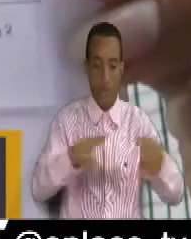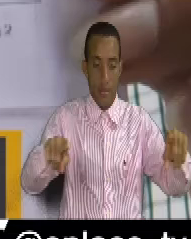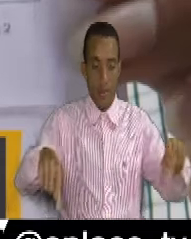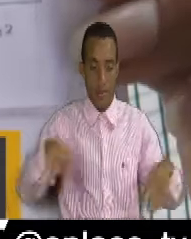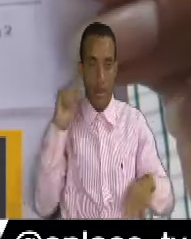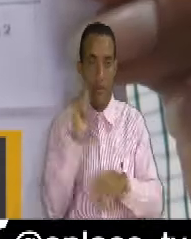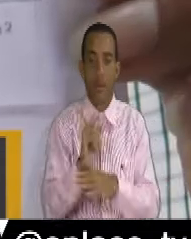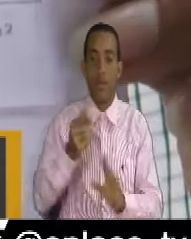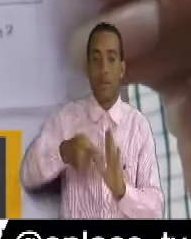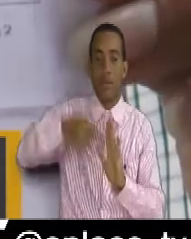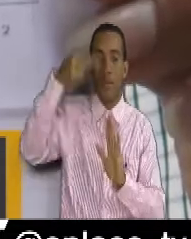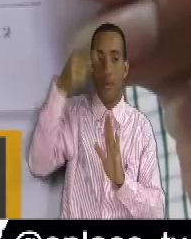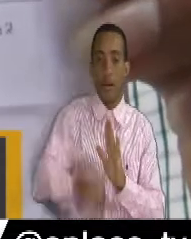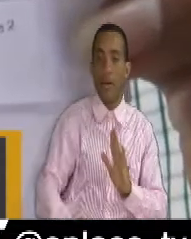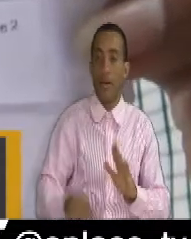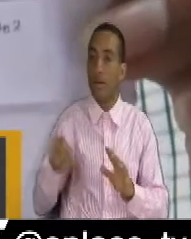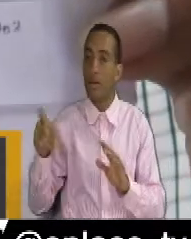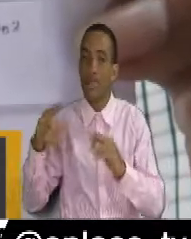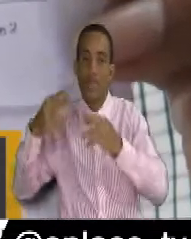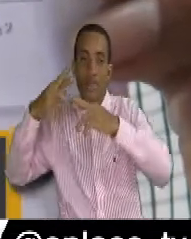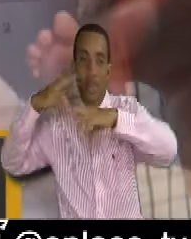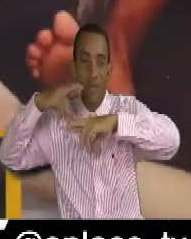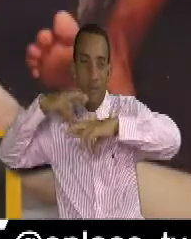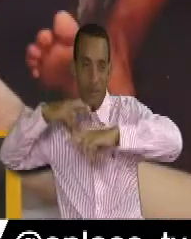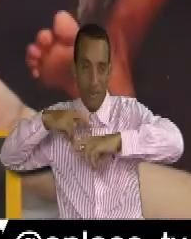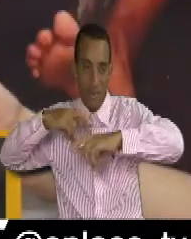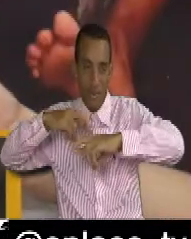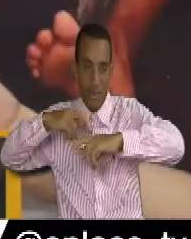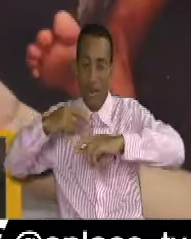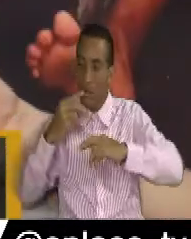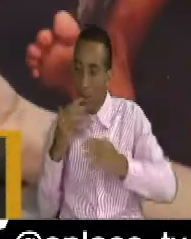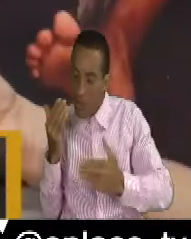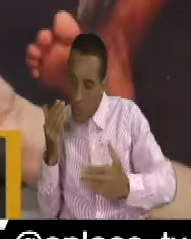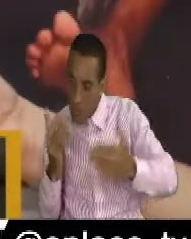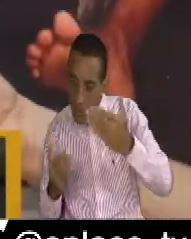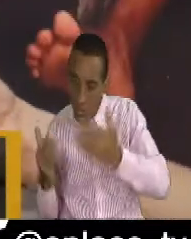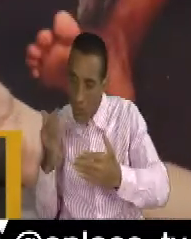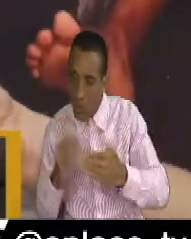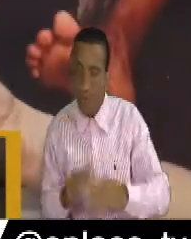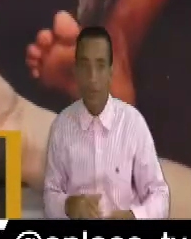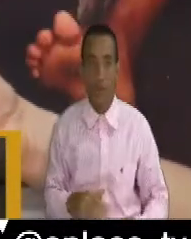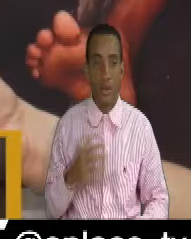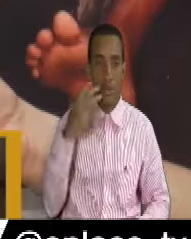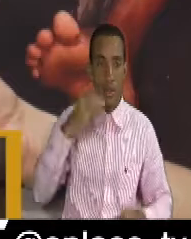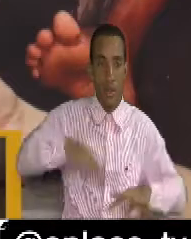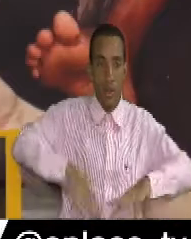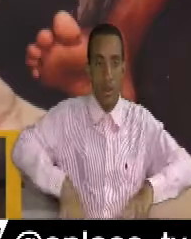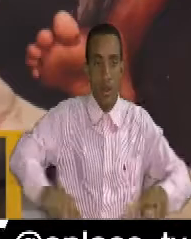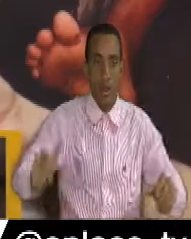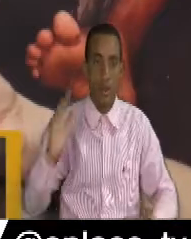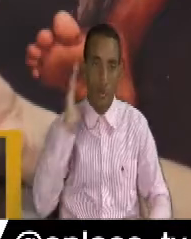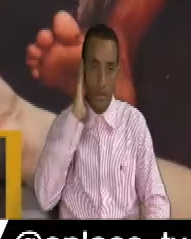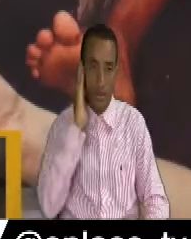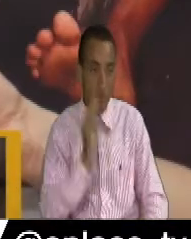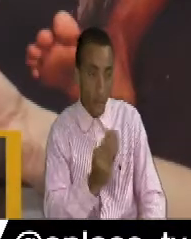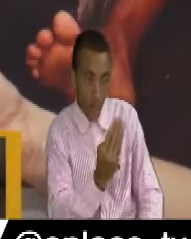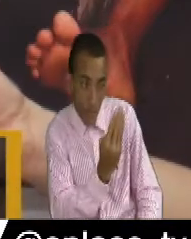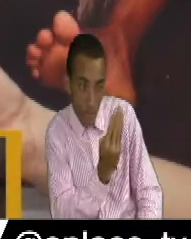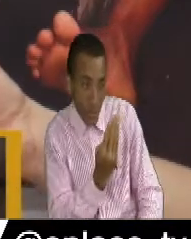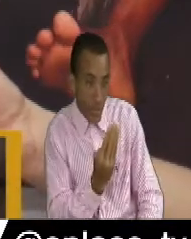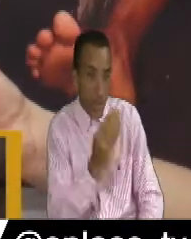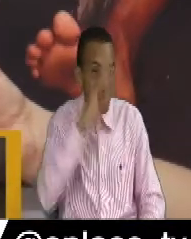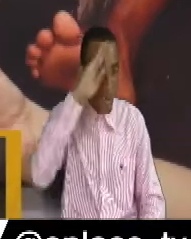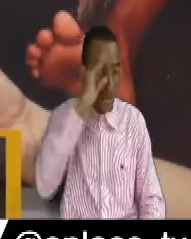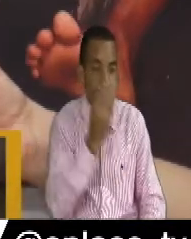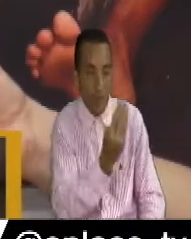para que sean valorados pues, los golpes. Ellos además denuncian que le robaron un celular de alta gama con el que estaban grabando los procedimientos y